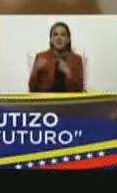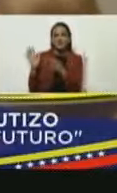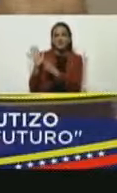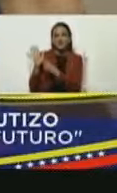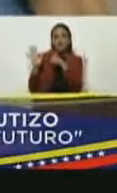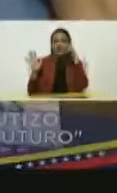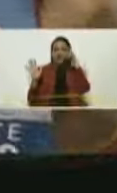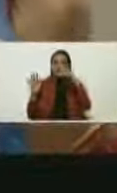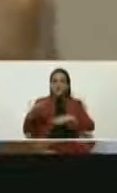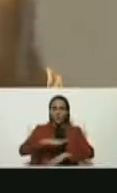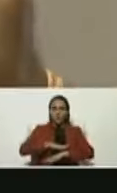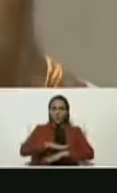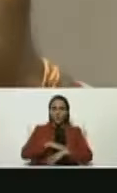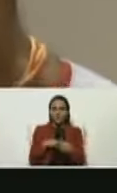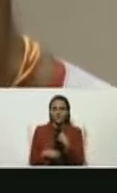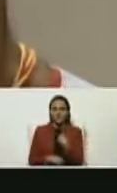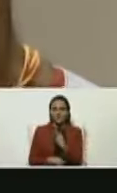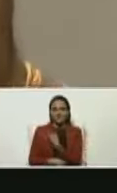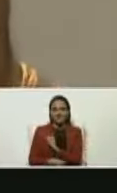Ahí estaba